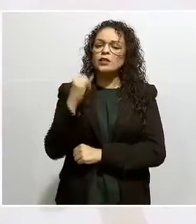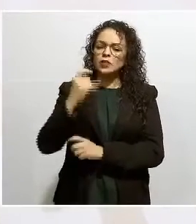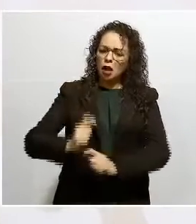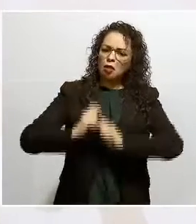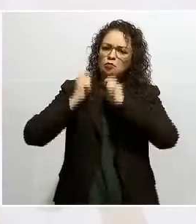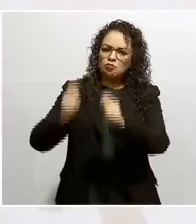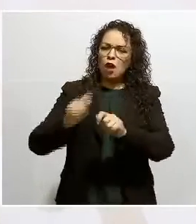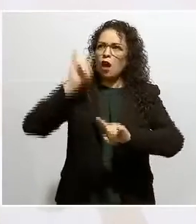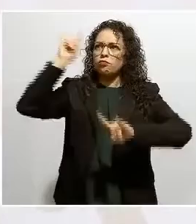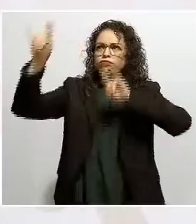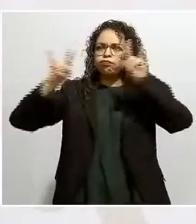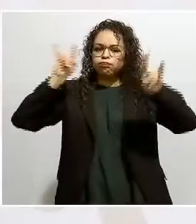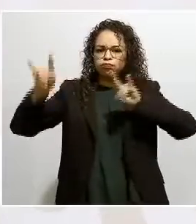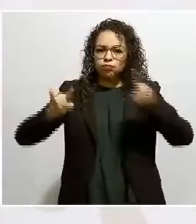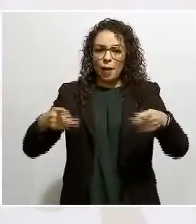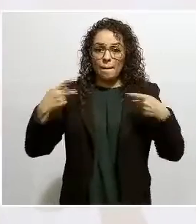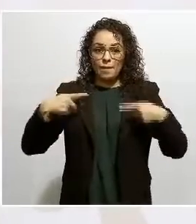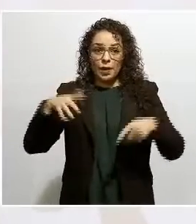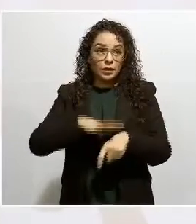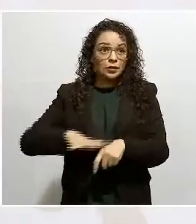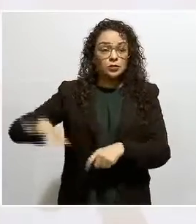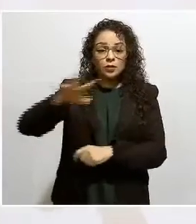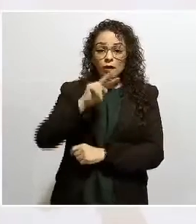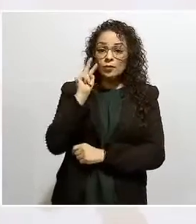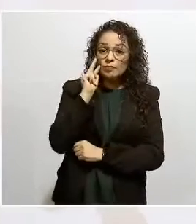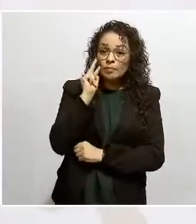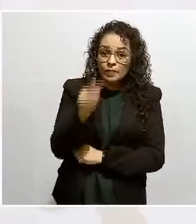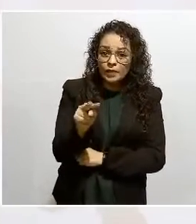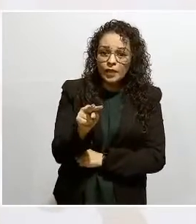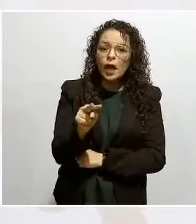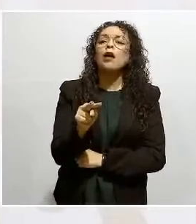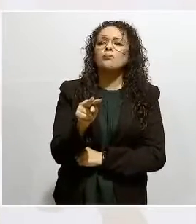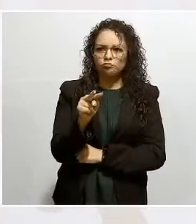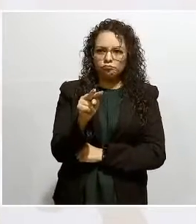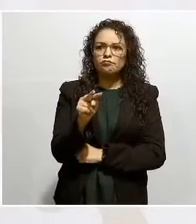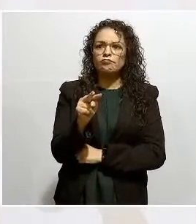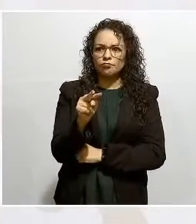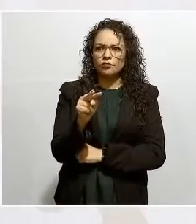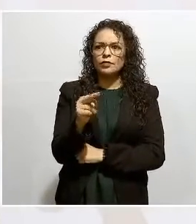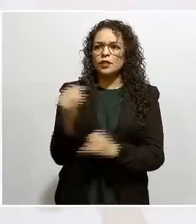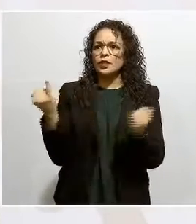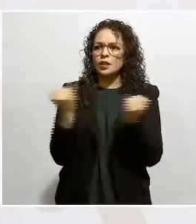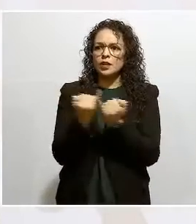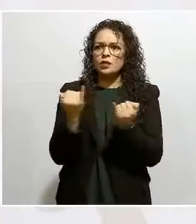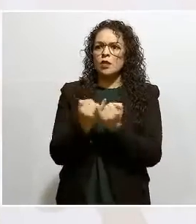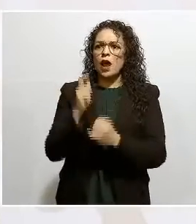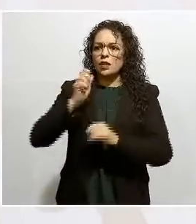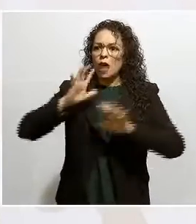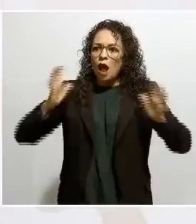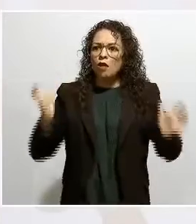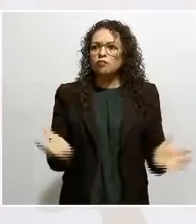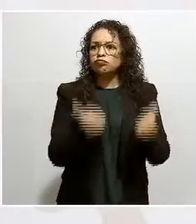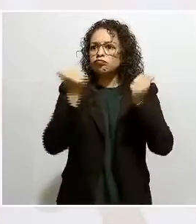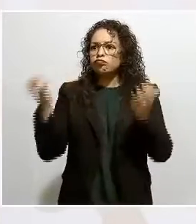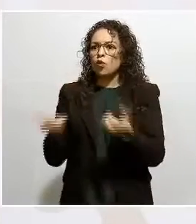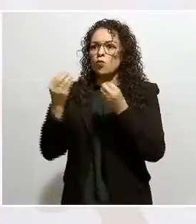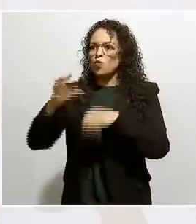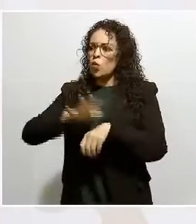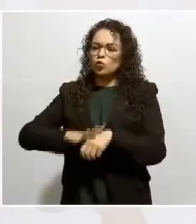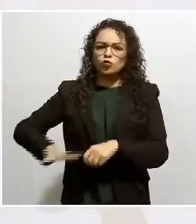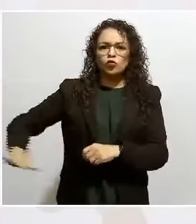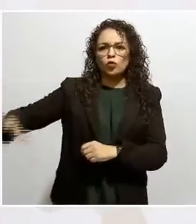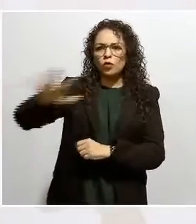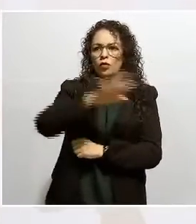personas que tienen estos lienzos puedan devolverlos, o al menos, como hemos hecho en el caso del patrimonio recuperado en esta